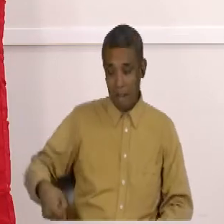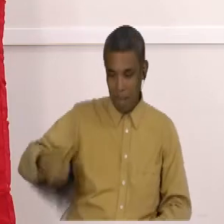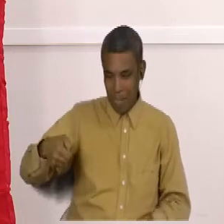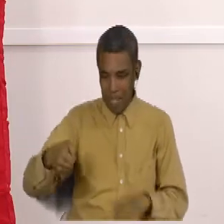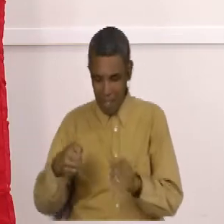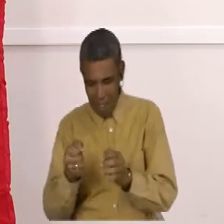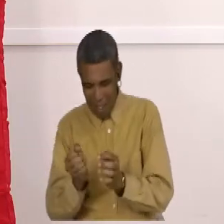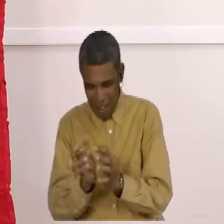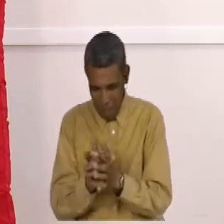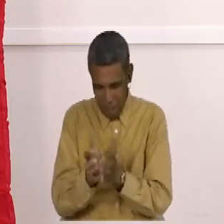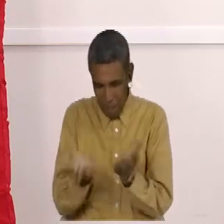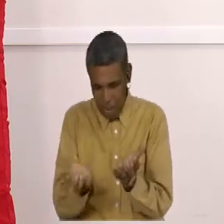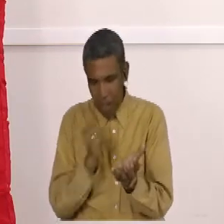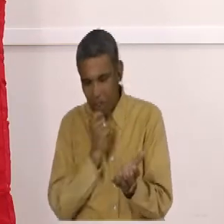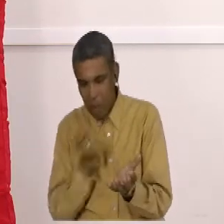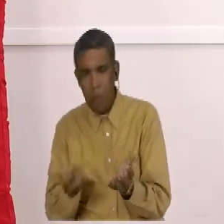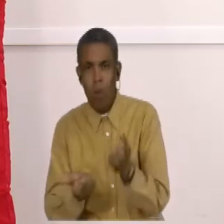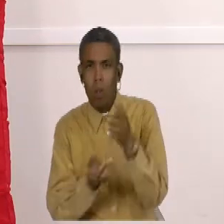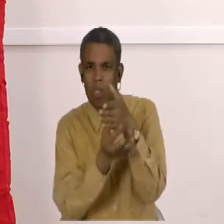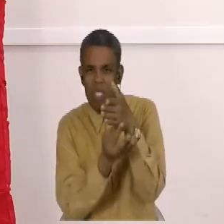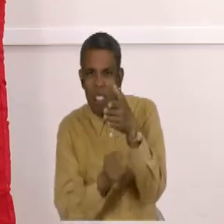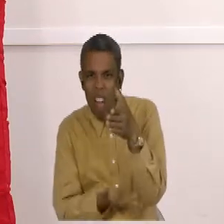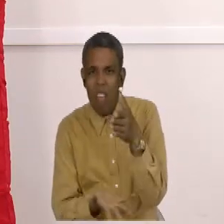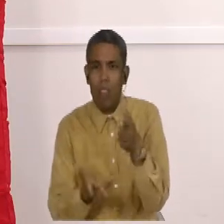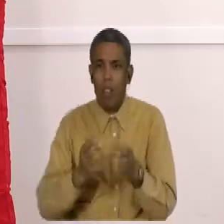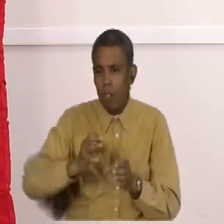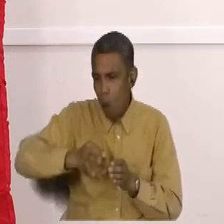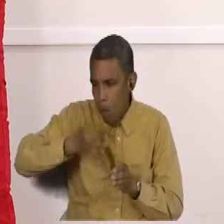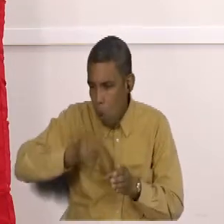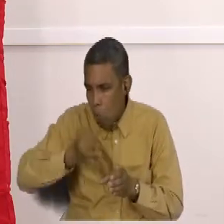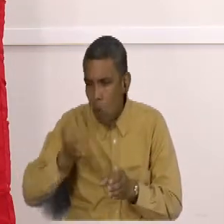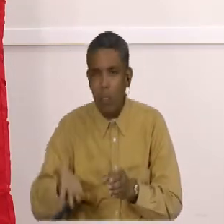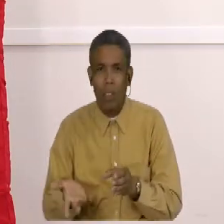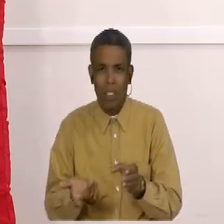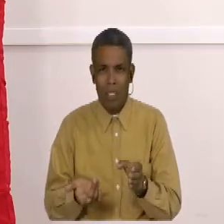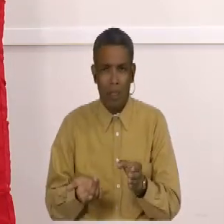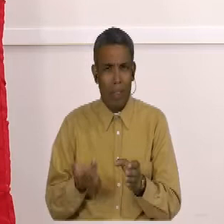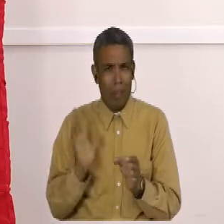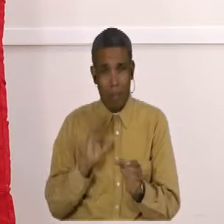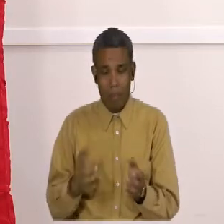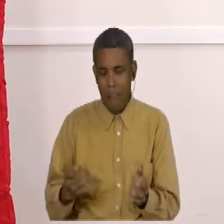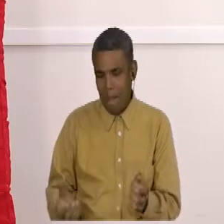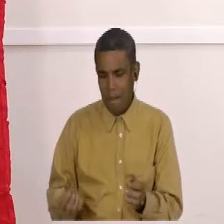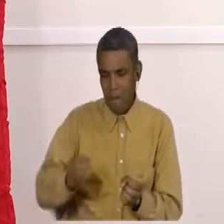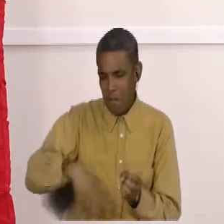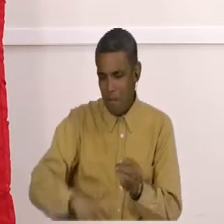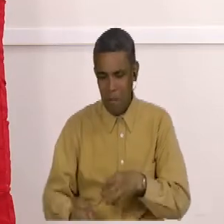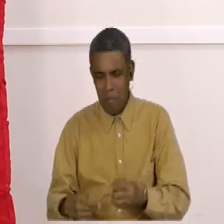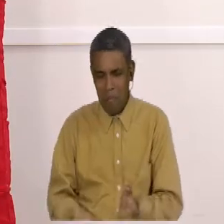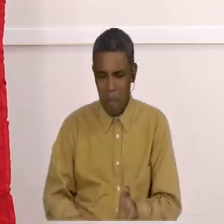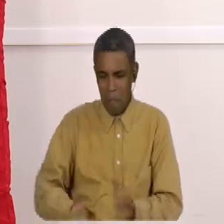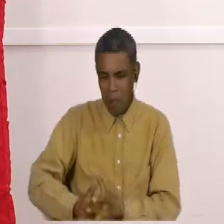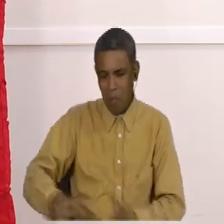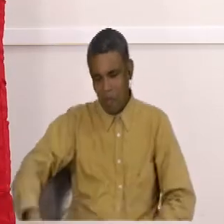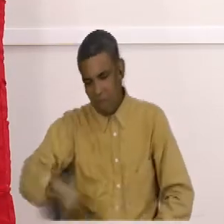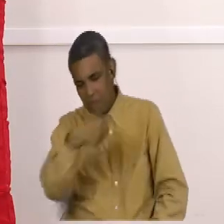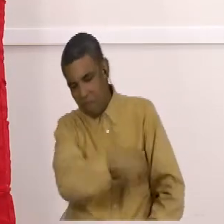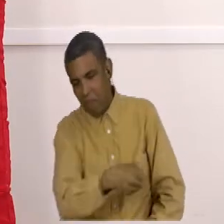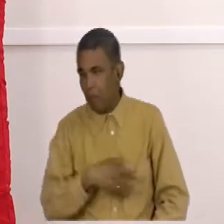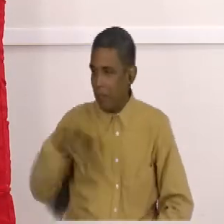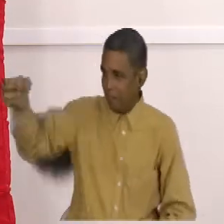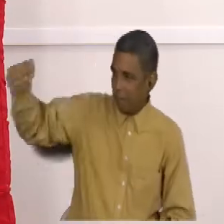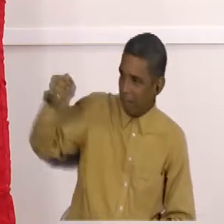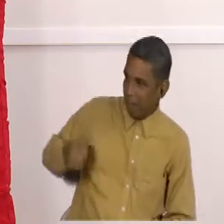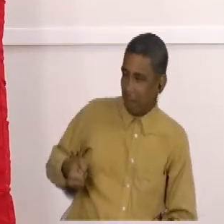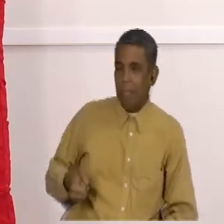pueda comer saludable, y a veces exigen dos loncheras en una mañana. Entonces nuestros hijos llegan a veces no listos para almorzar porque vienen